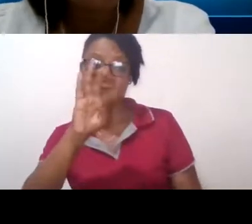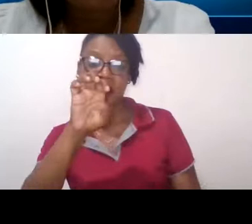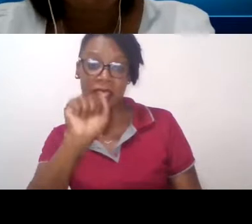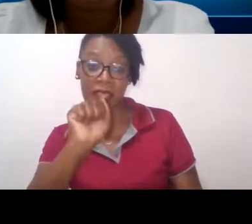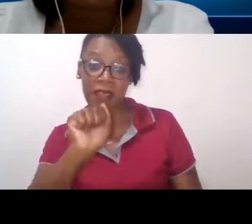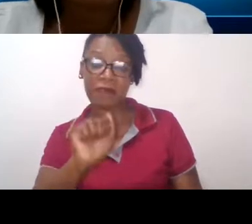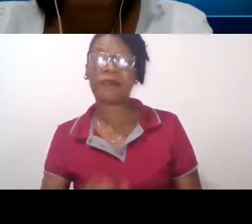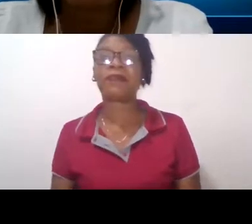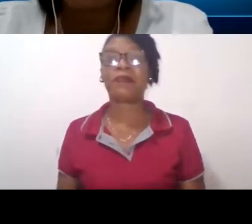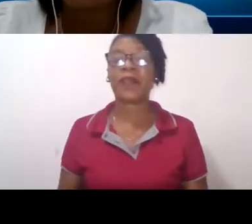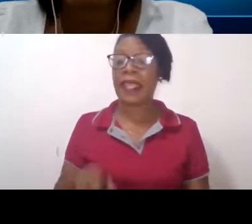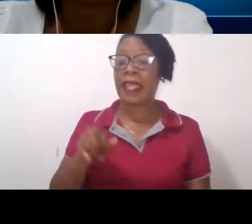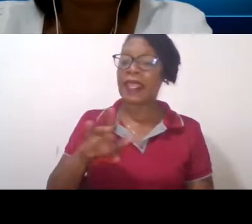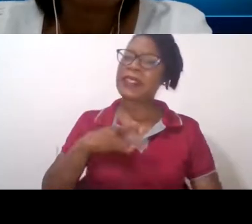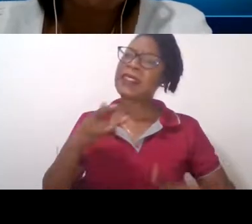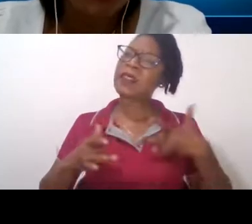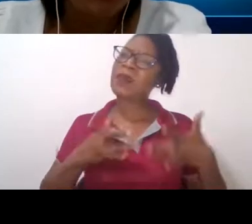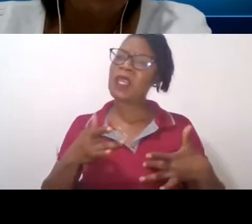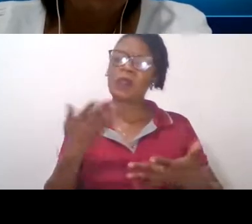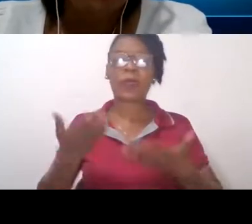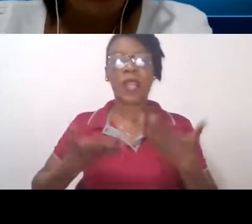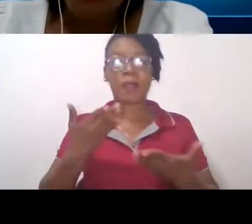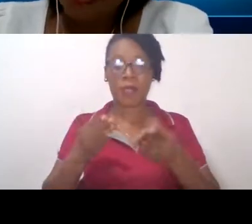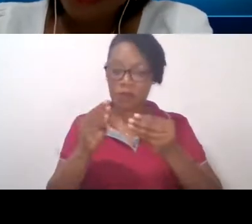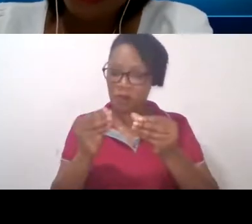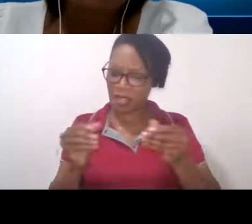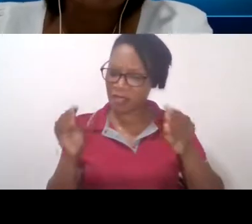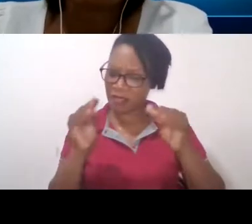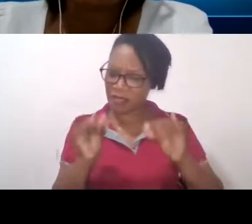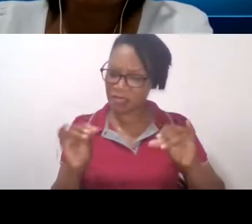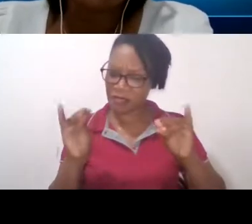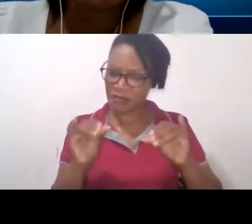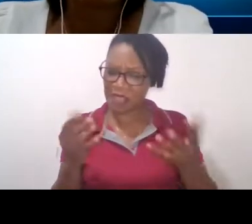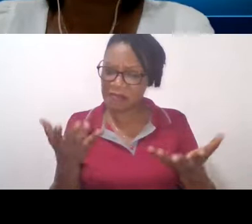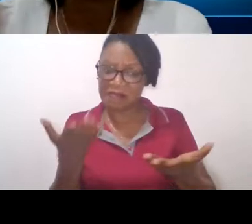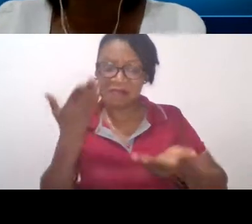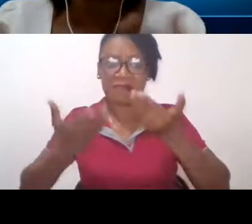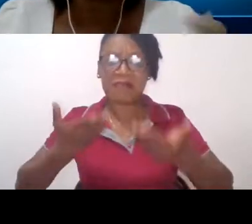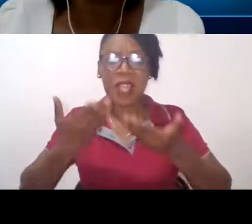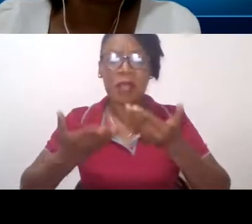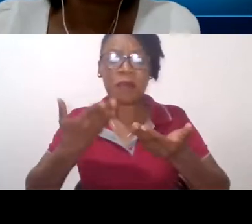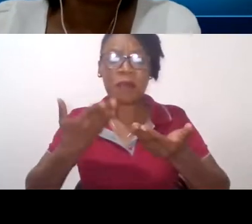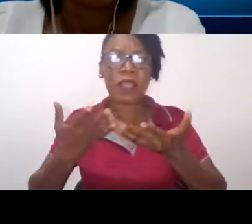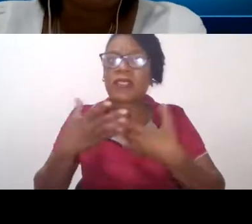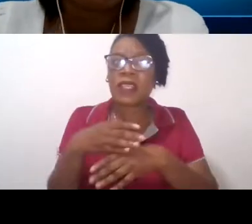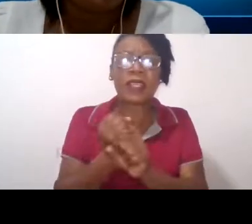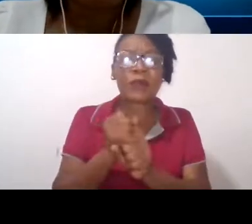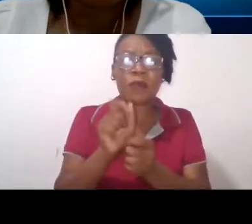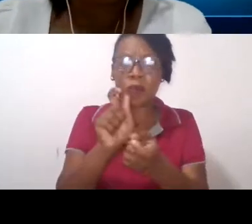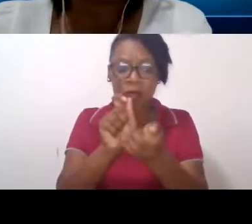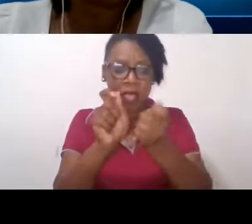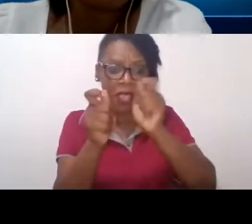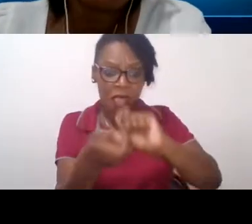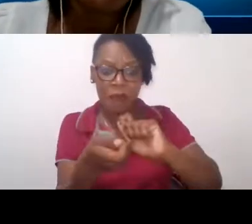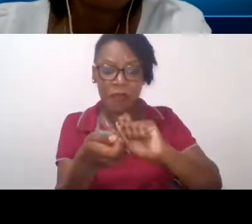esta sensación puede ser provocada por una textura, puede ser inclusive provocada por un cambio en la rutina,